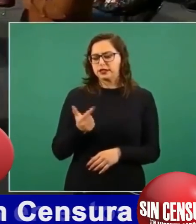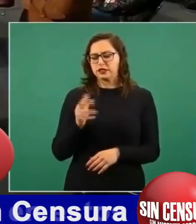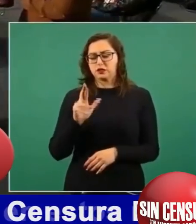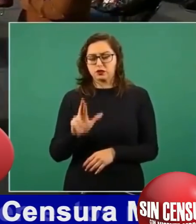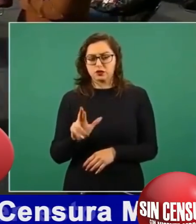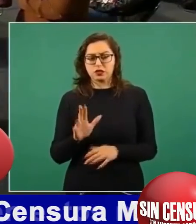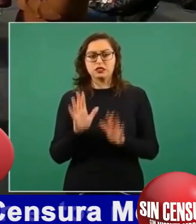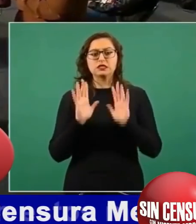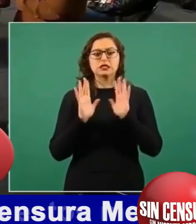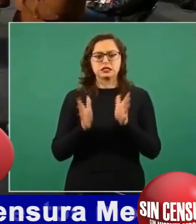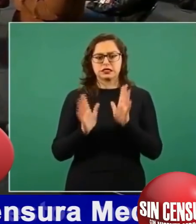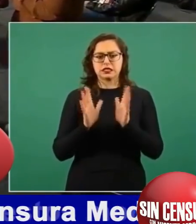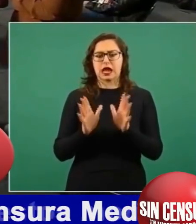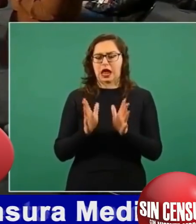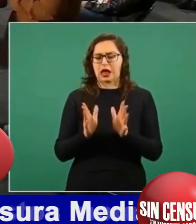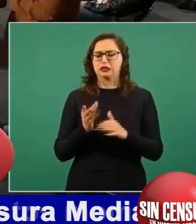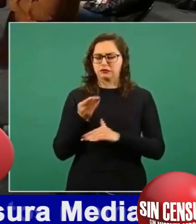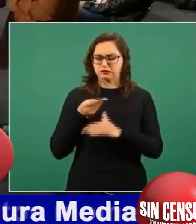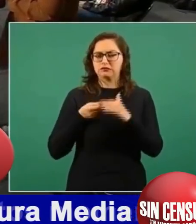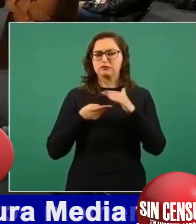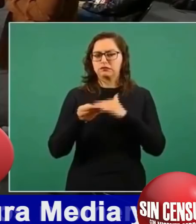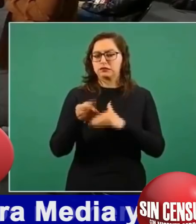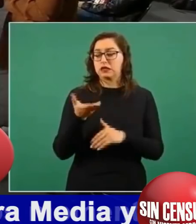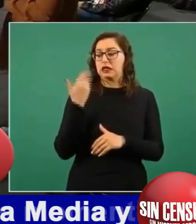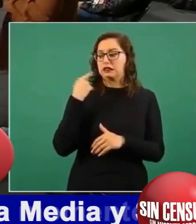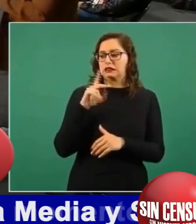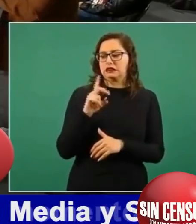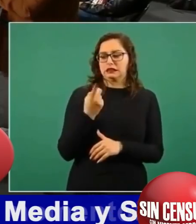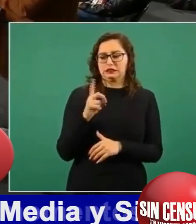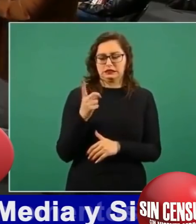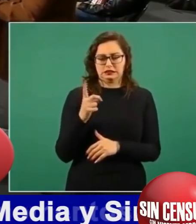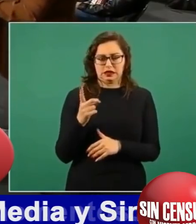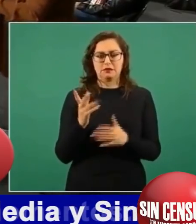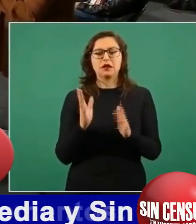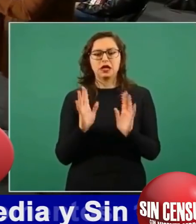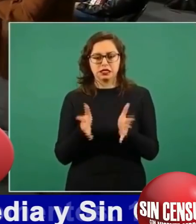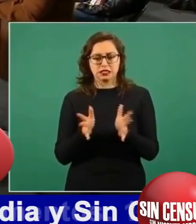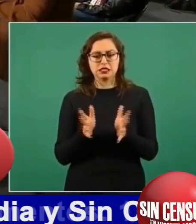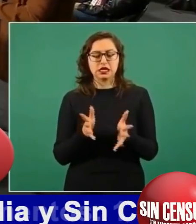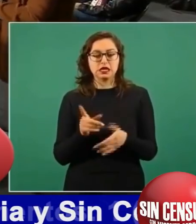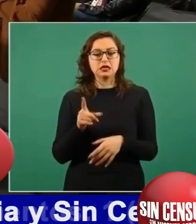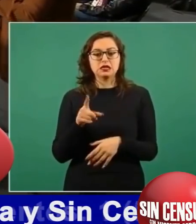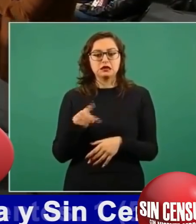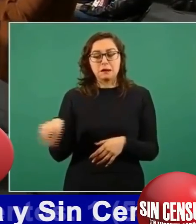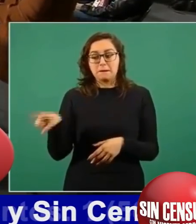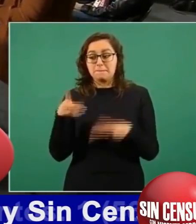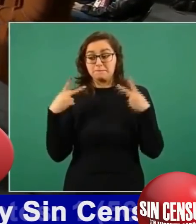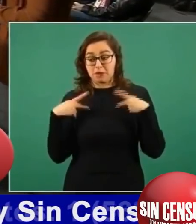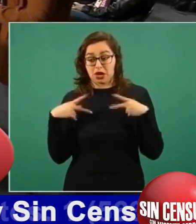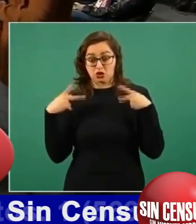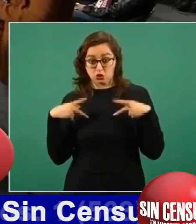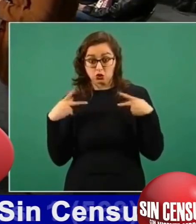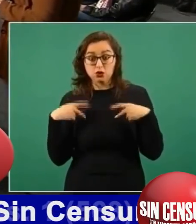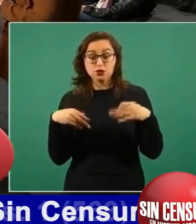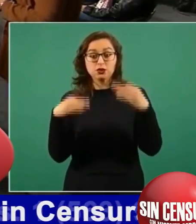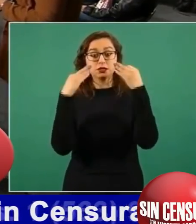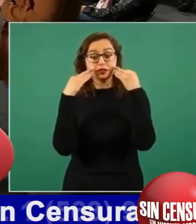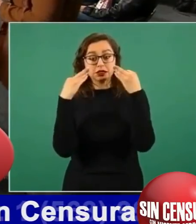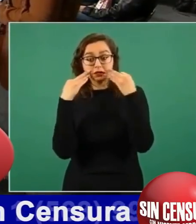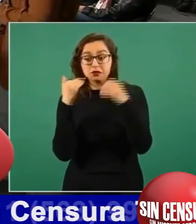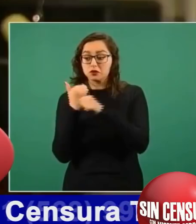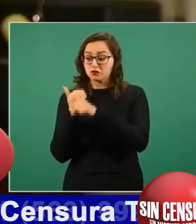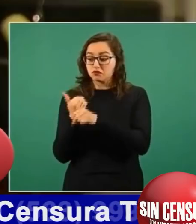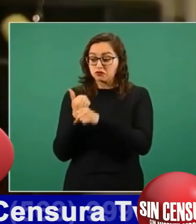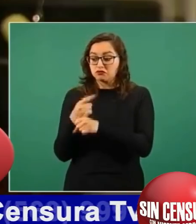tiene conocimiento. En diciembre del año pasado, de hecho, fueron los testigos, las víctimas, a realizar las denuncias. Llevaron los más